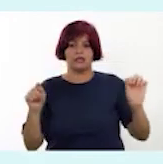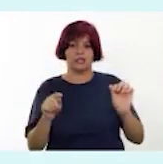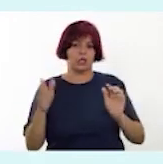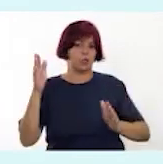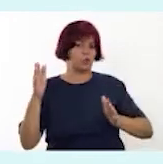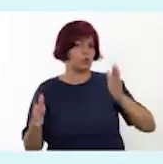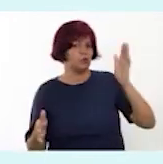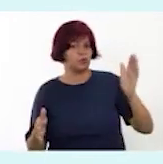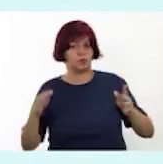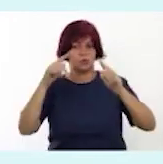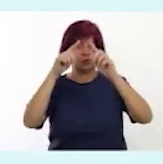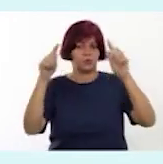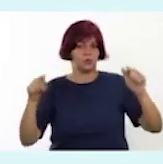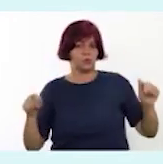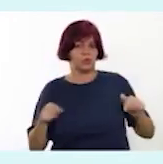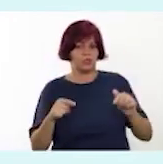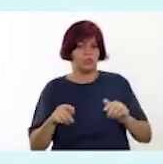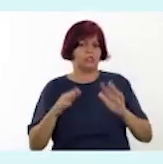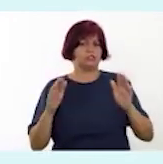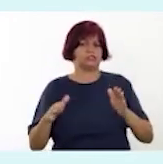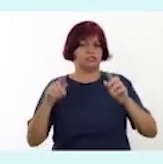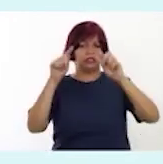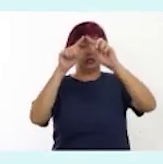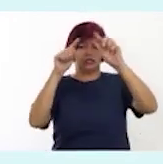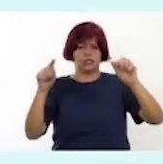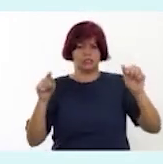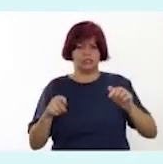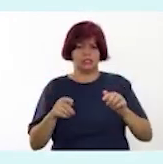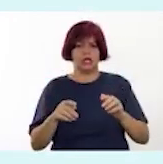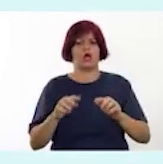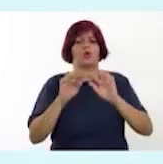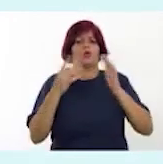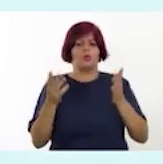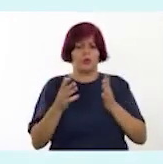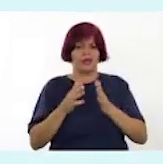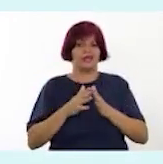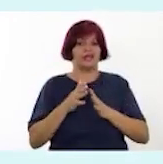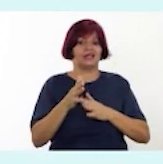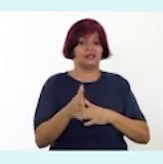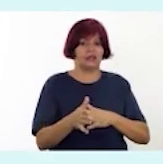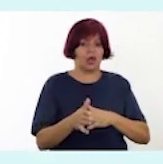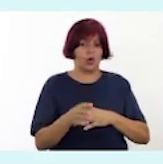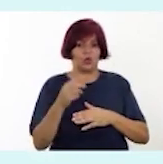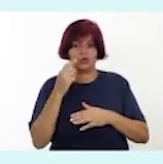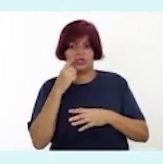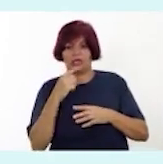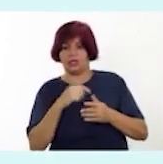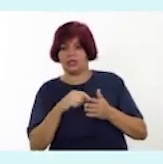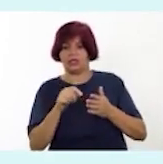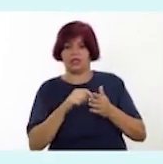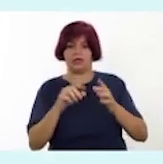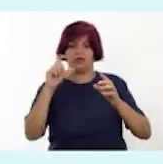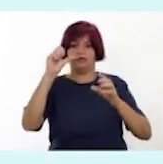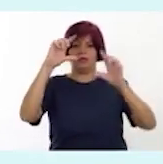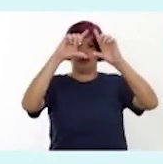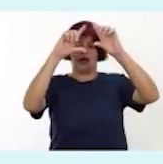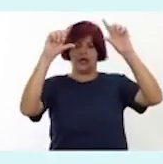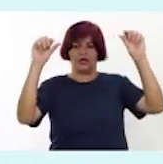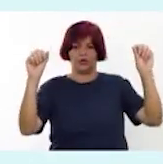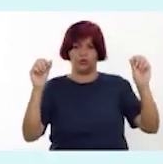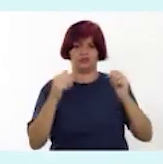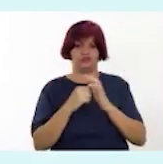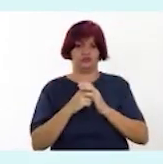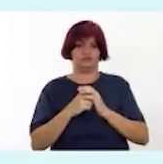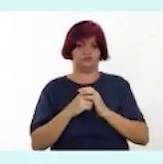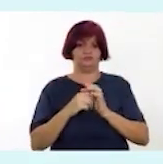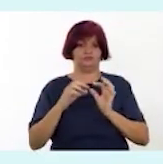distancia entre los puntos. Investigar si el triángulo es rectángulo. Observen las herramientas que ustedes tienen. Si lo puedo hacer por el grupo de